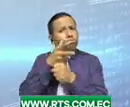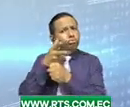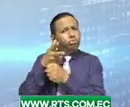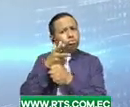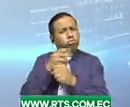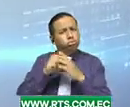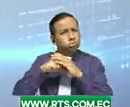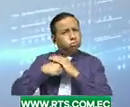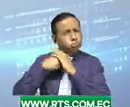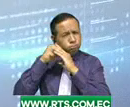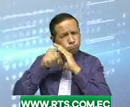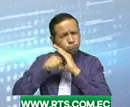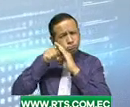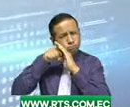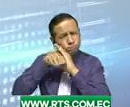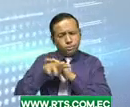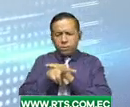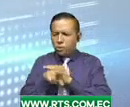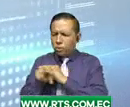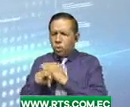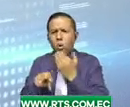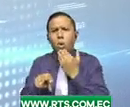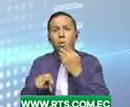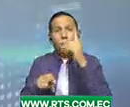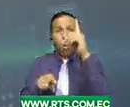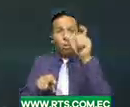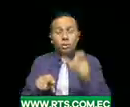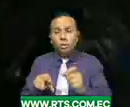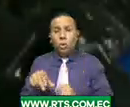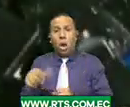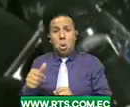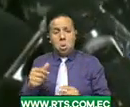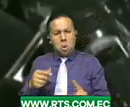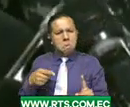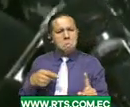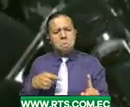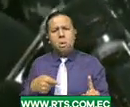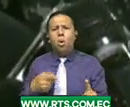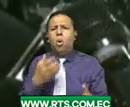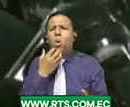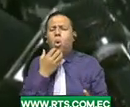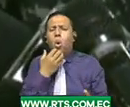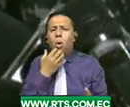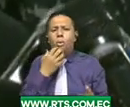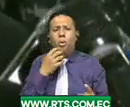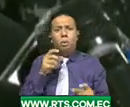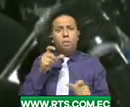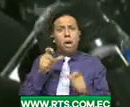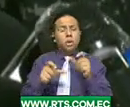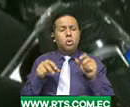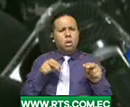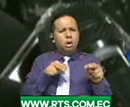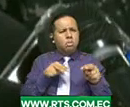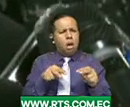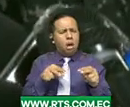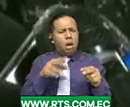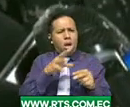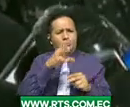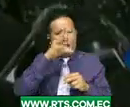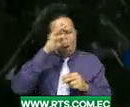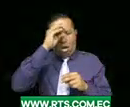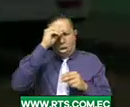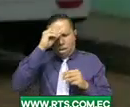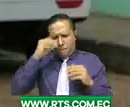que podría ser el instante en el cual ejecutan a uno de ellos. Es un efecto que busca atemorizar. Atemorizar a